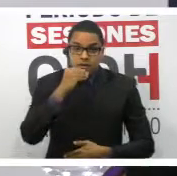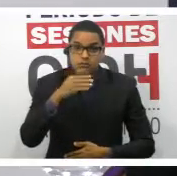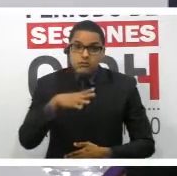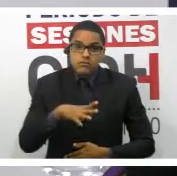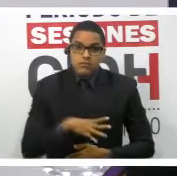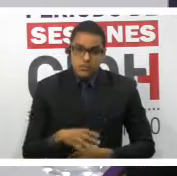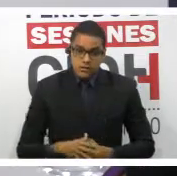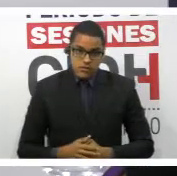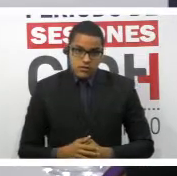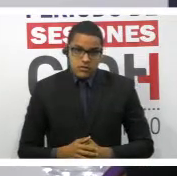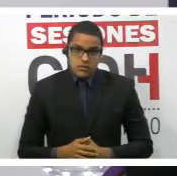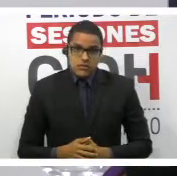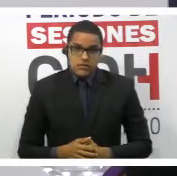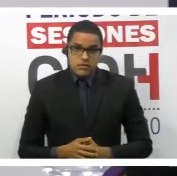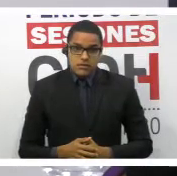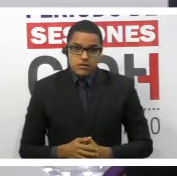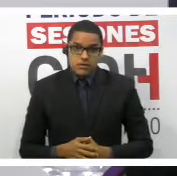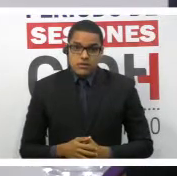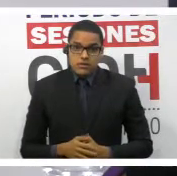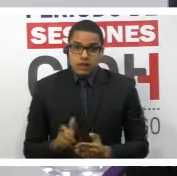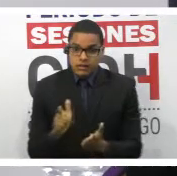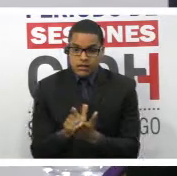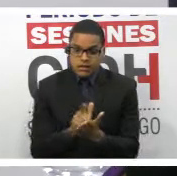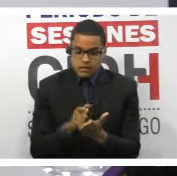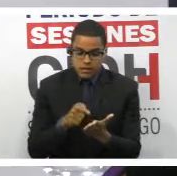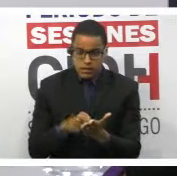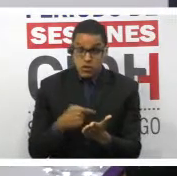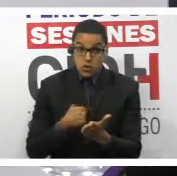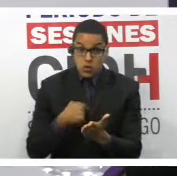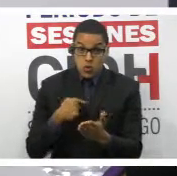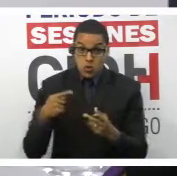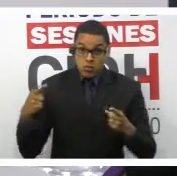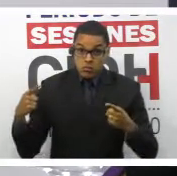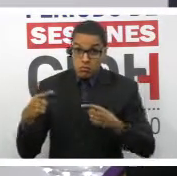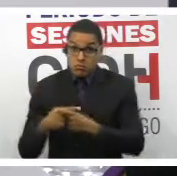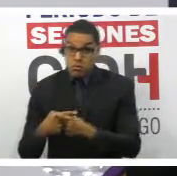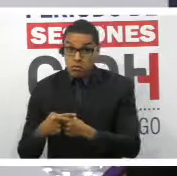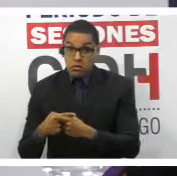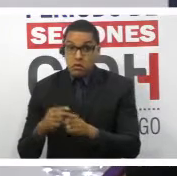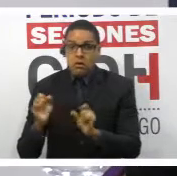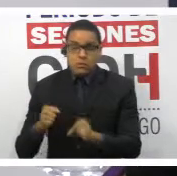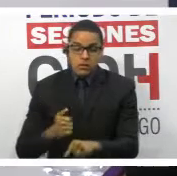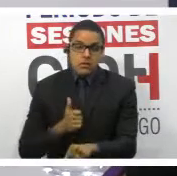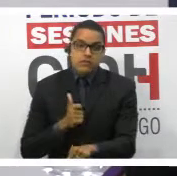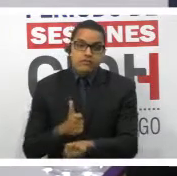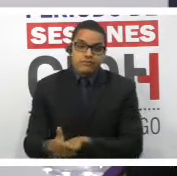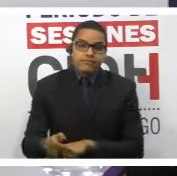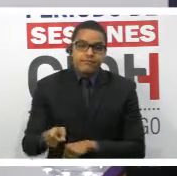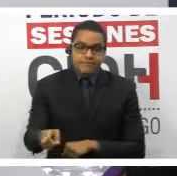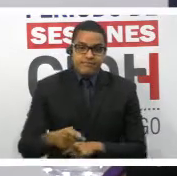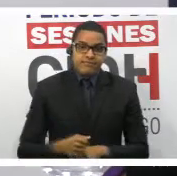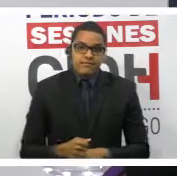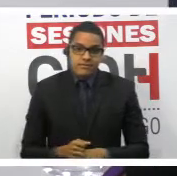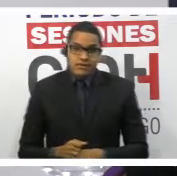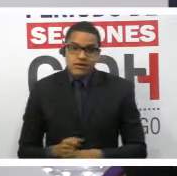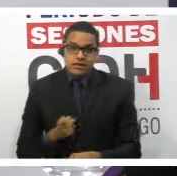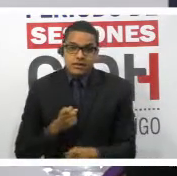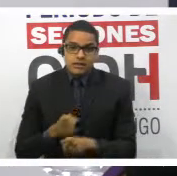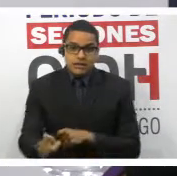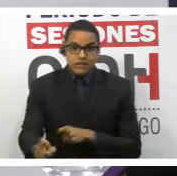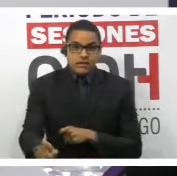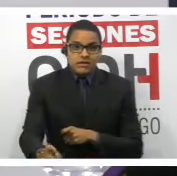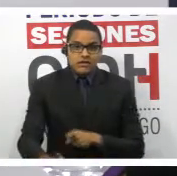o psicosocial en las que se encuentran en sus entornos institucionales las personas privadas de